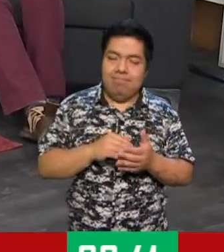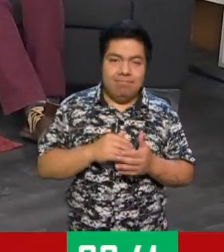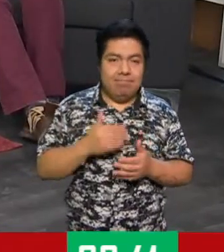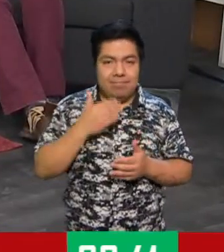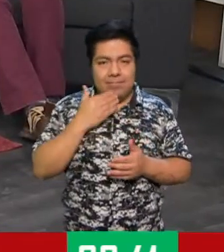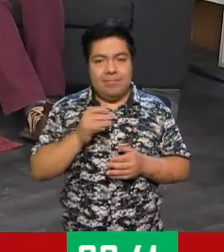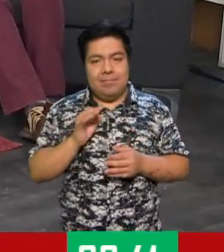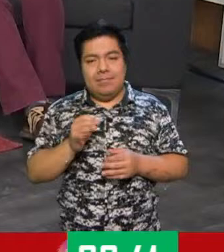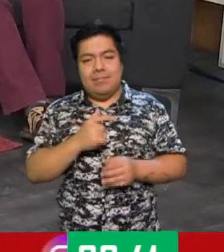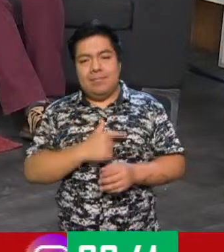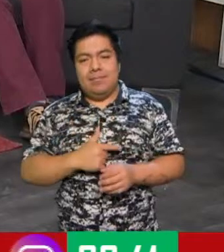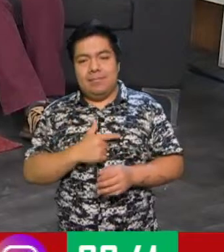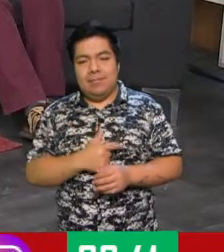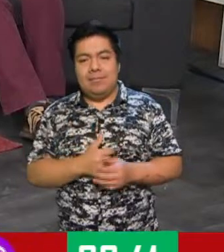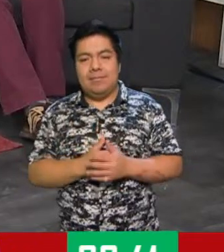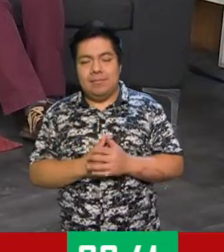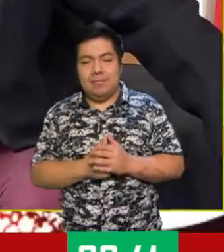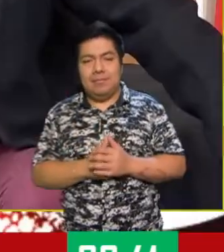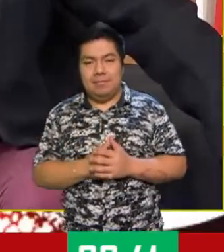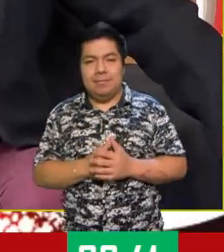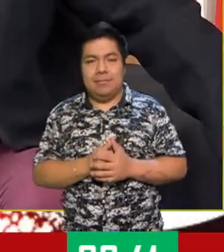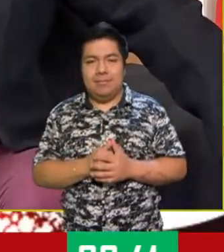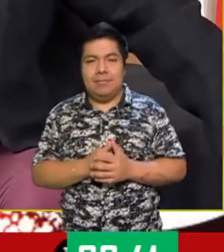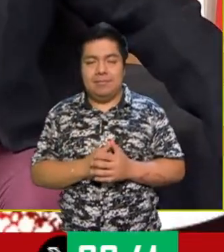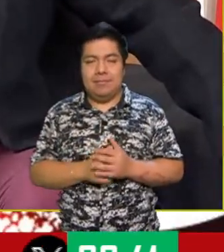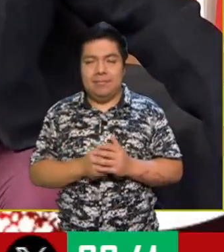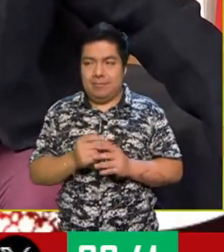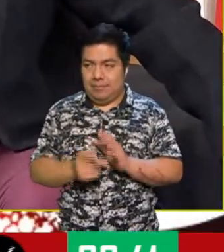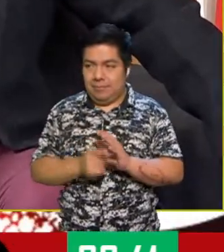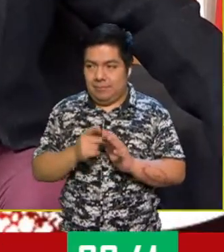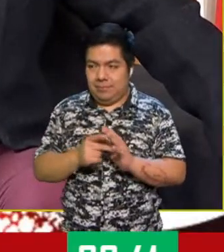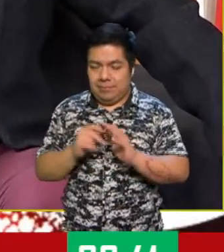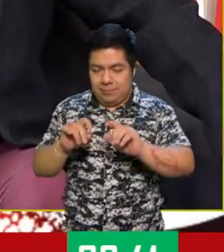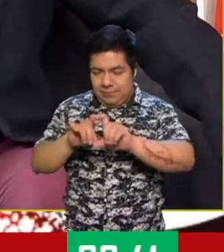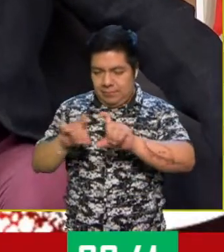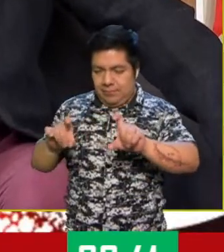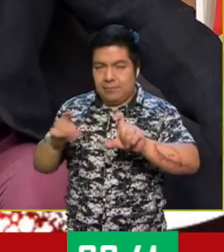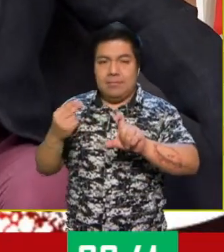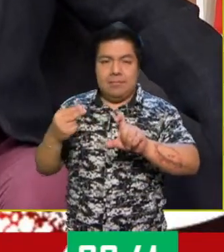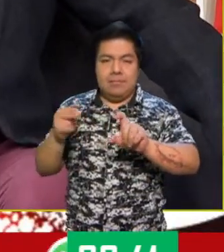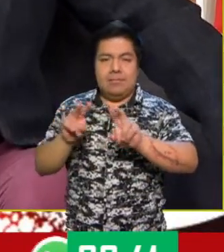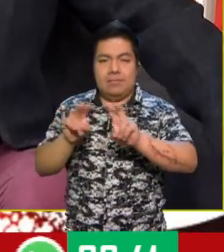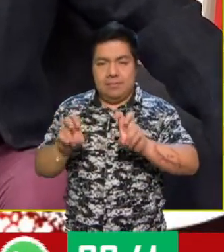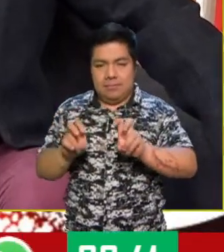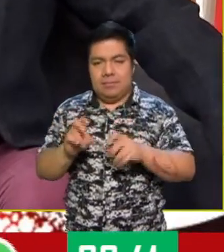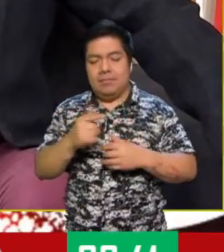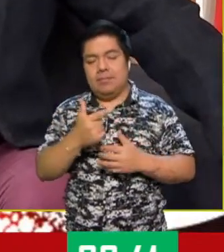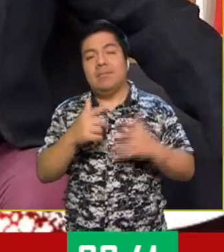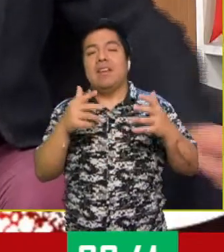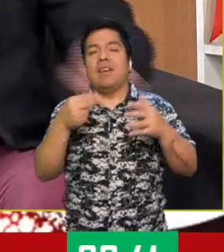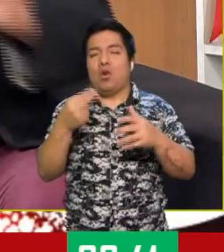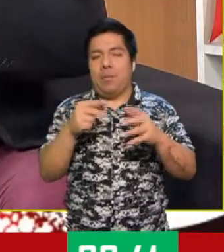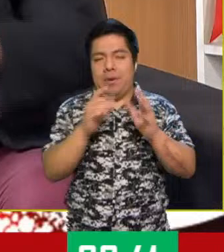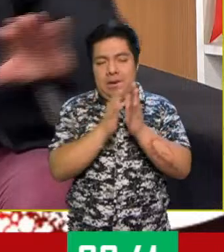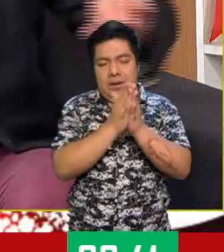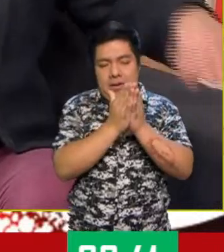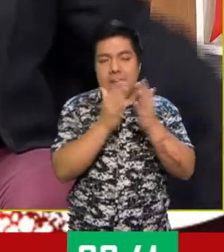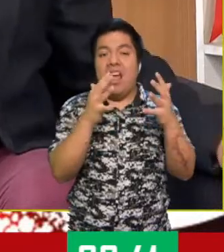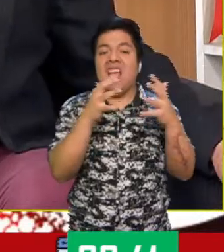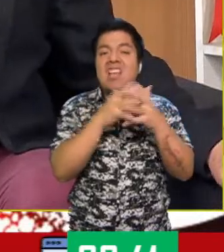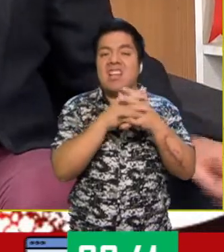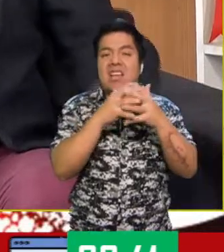¿eh? Maravilloso, maravilloso. Repitamos título y... Bueno, se llama Guerra en la Frontera. Híjole.